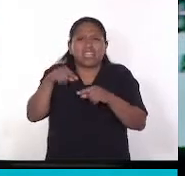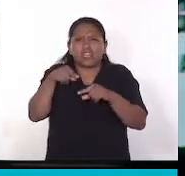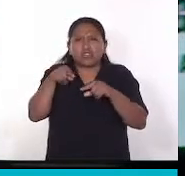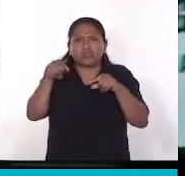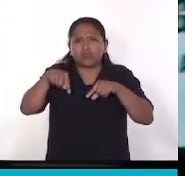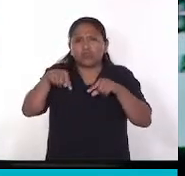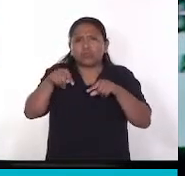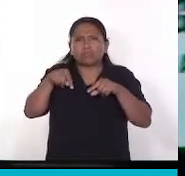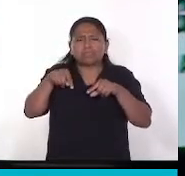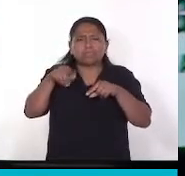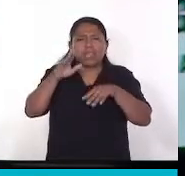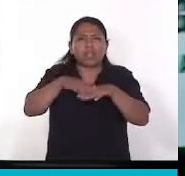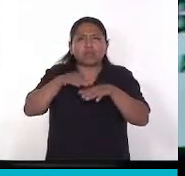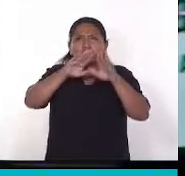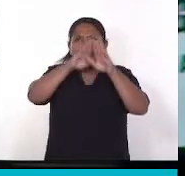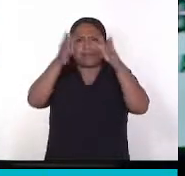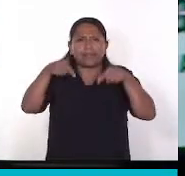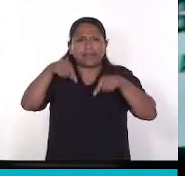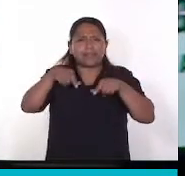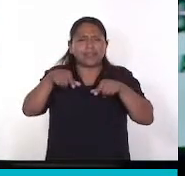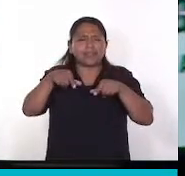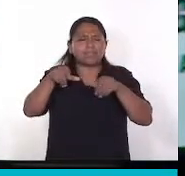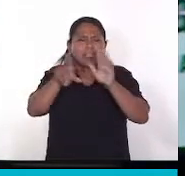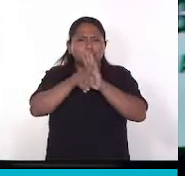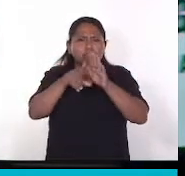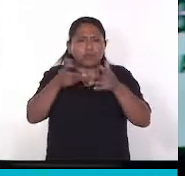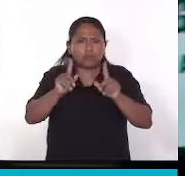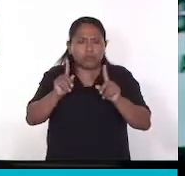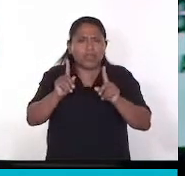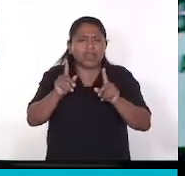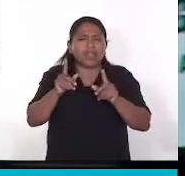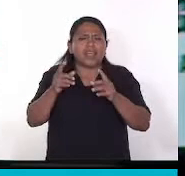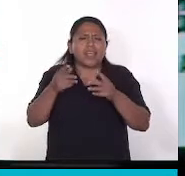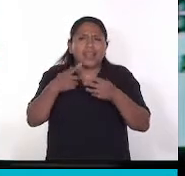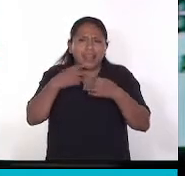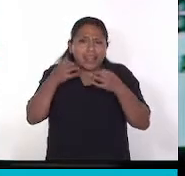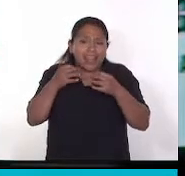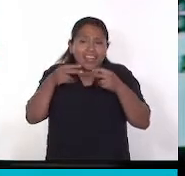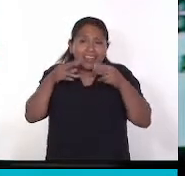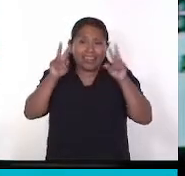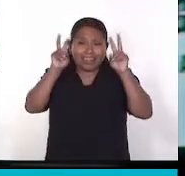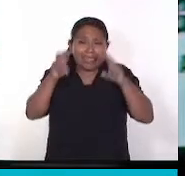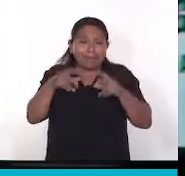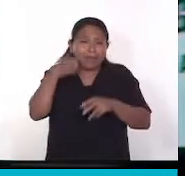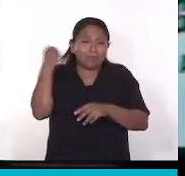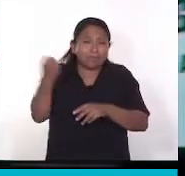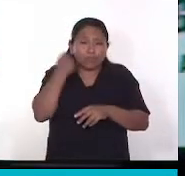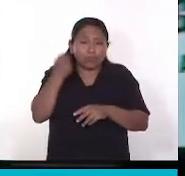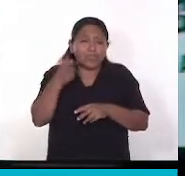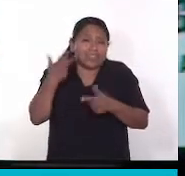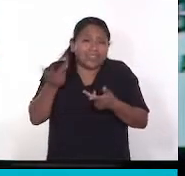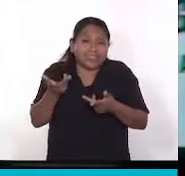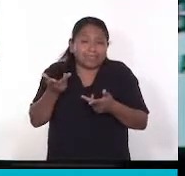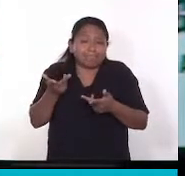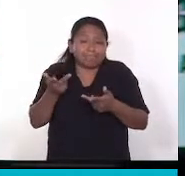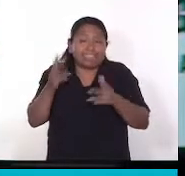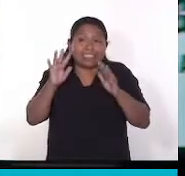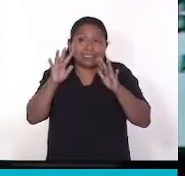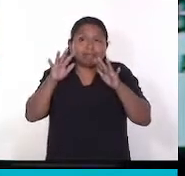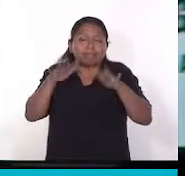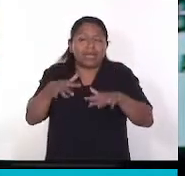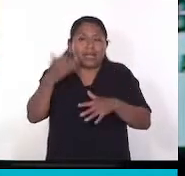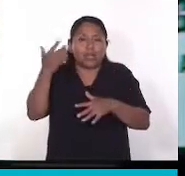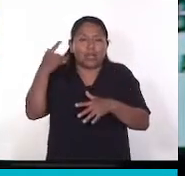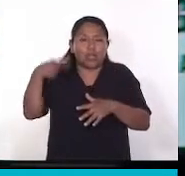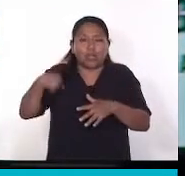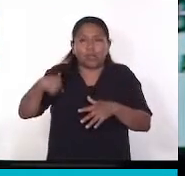legislatura el debate de lo que tiene en velo al país entero y de un problema que incluso ha sido objeto de